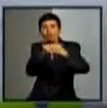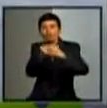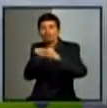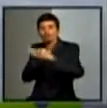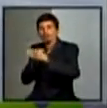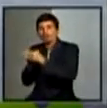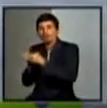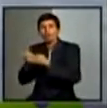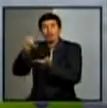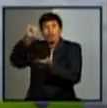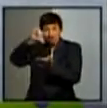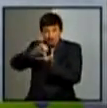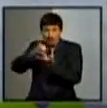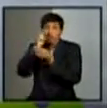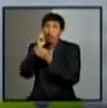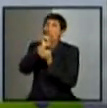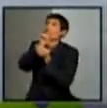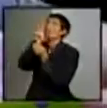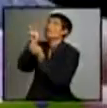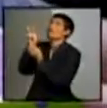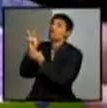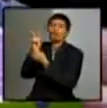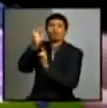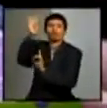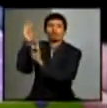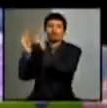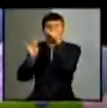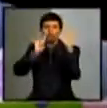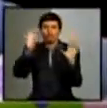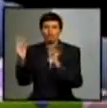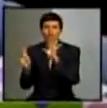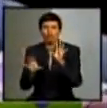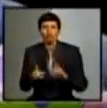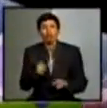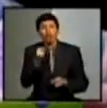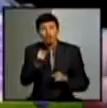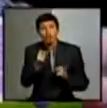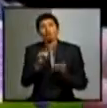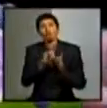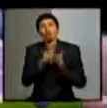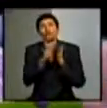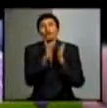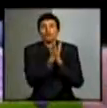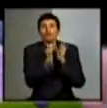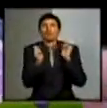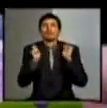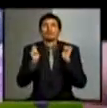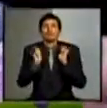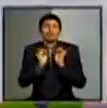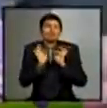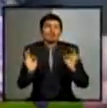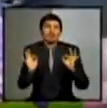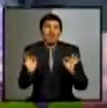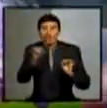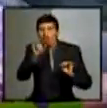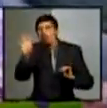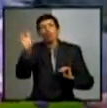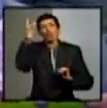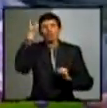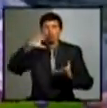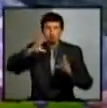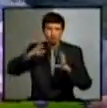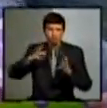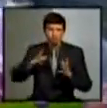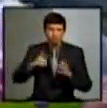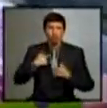y quedan en el centro de los juegos pirotécnicos. Siempre es diferente, es especial y creo que es único en el mundo. Algún día